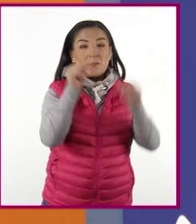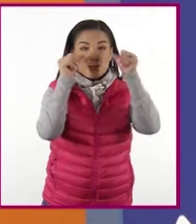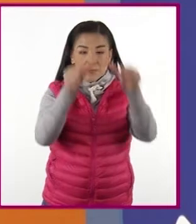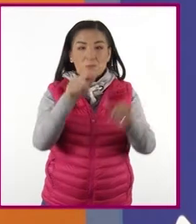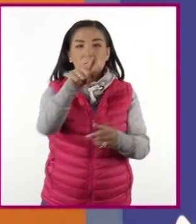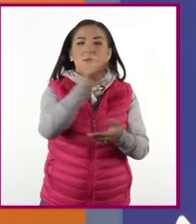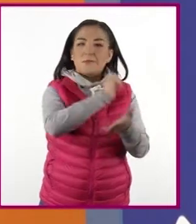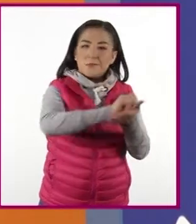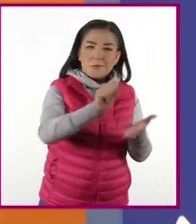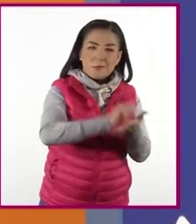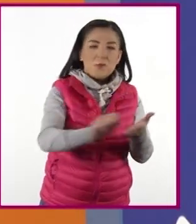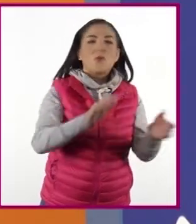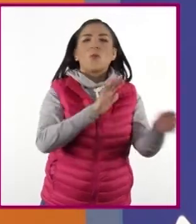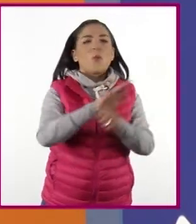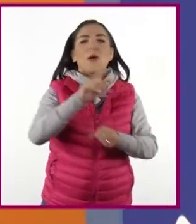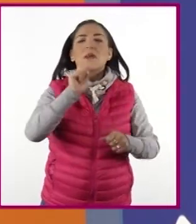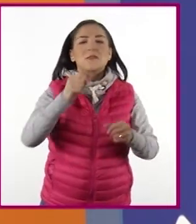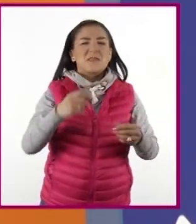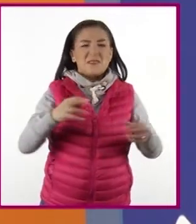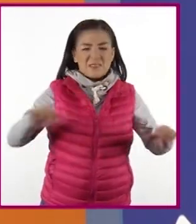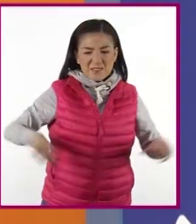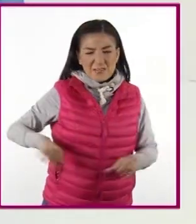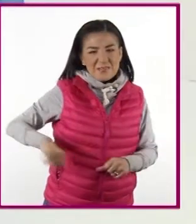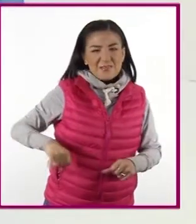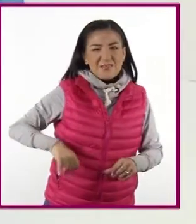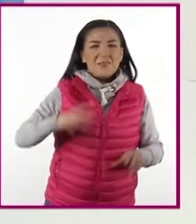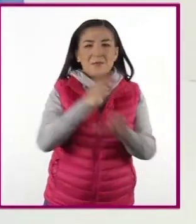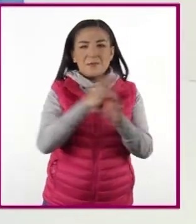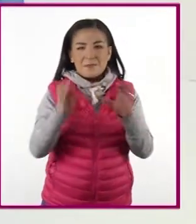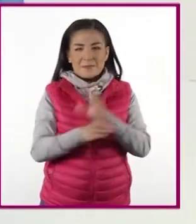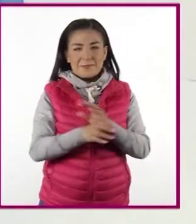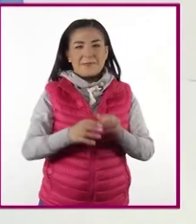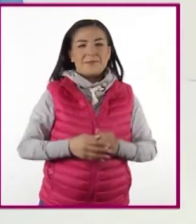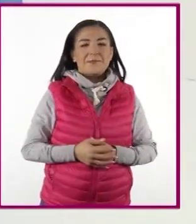tomar nota de los aspectos que consideren relevantes.